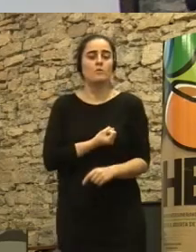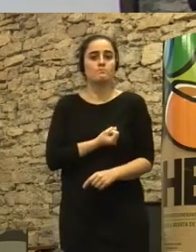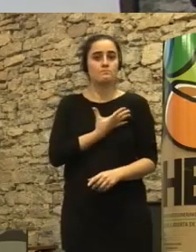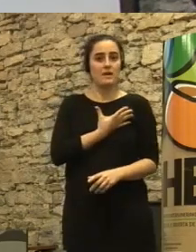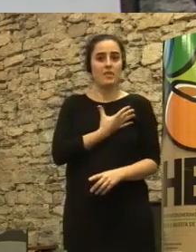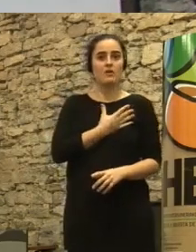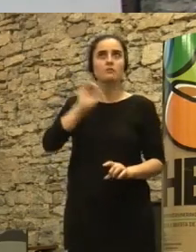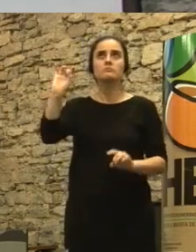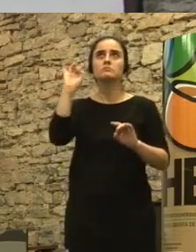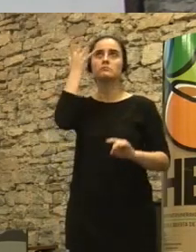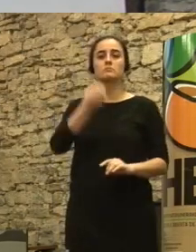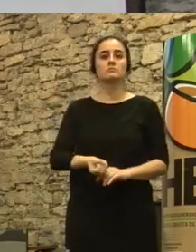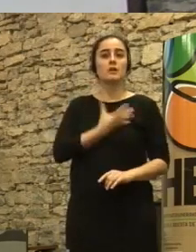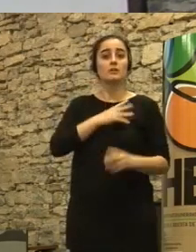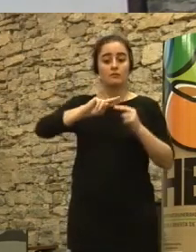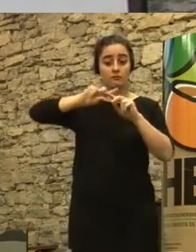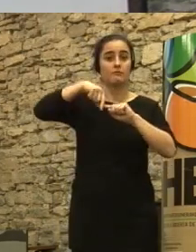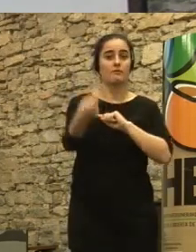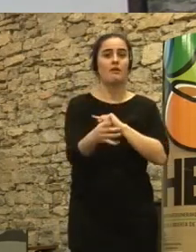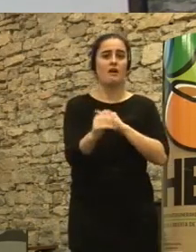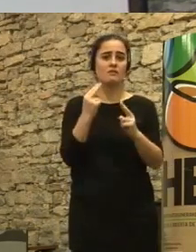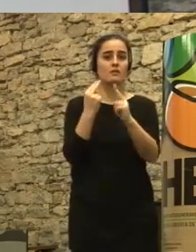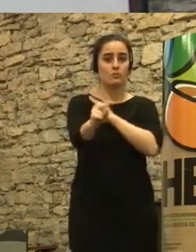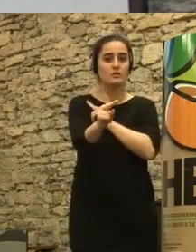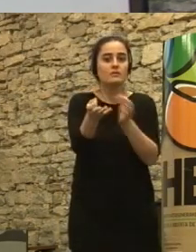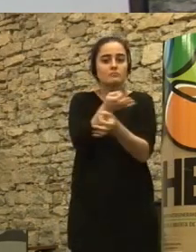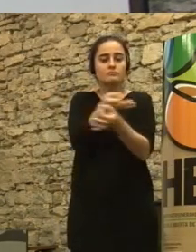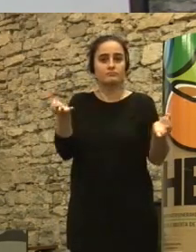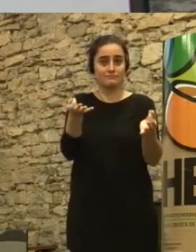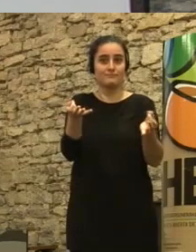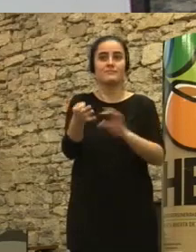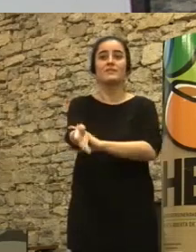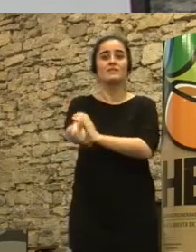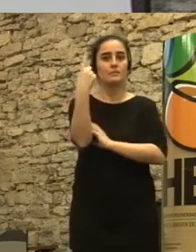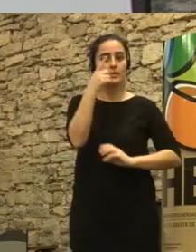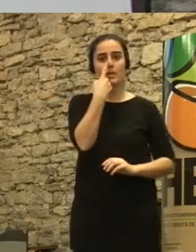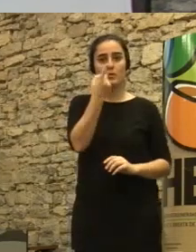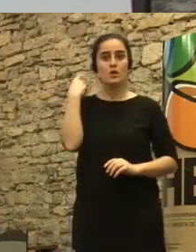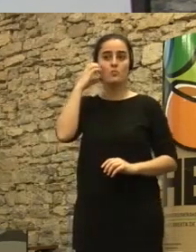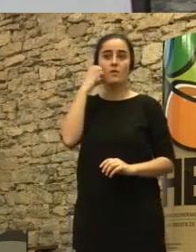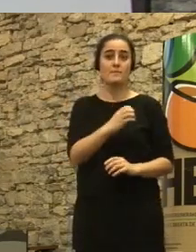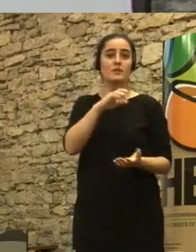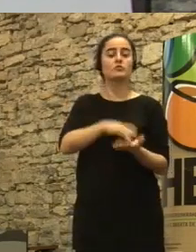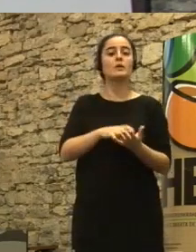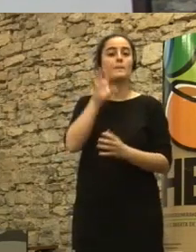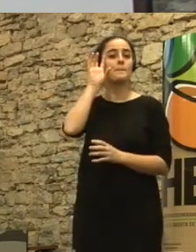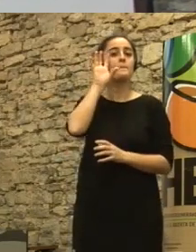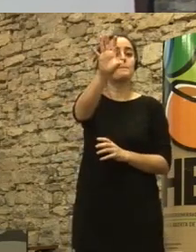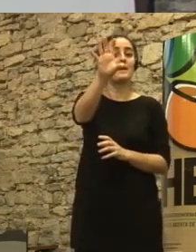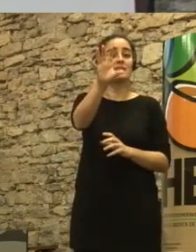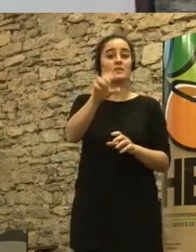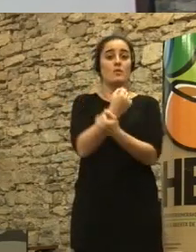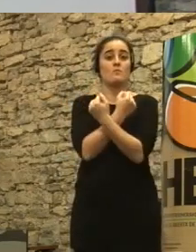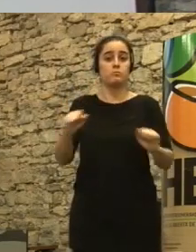una respuesta y un resultado muy, muy eficaz. ¿Sabéis que hace un año Mozambique se ha identificado como país libre de